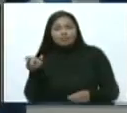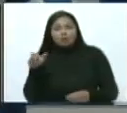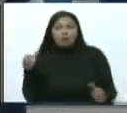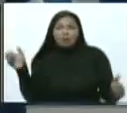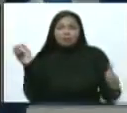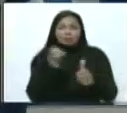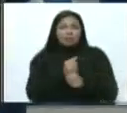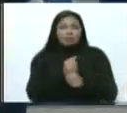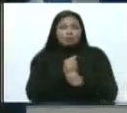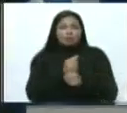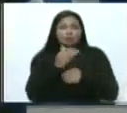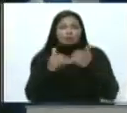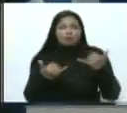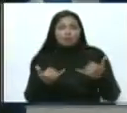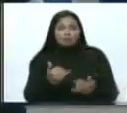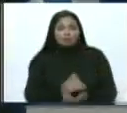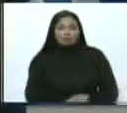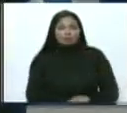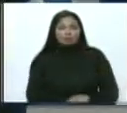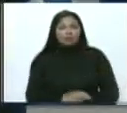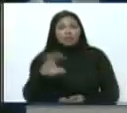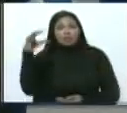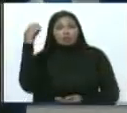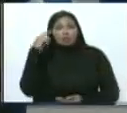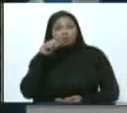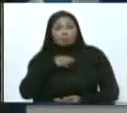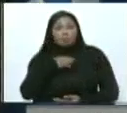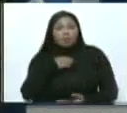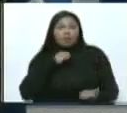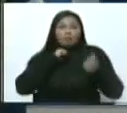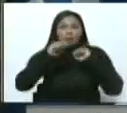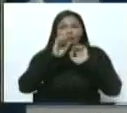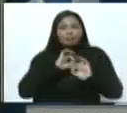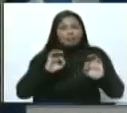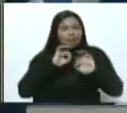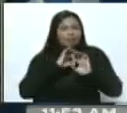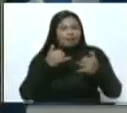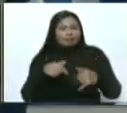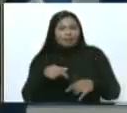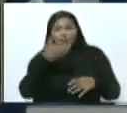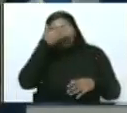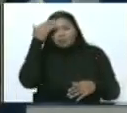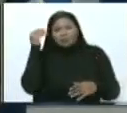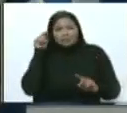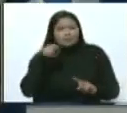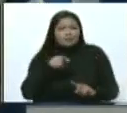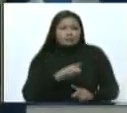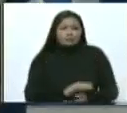captados desde Colombia. No lo van a lograr, o sea, olvídense de eso,